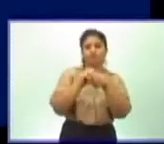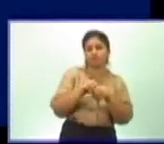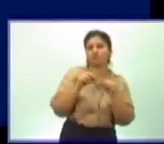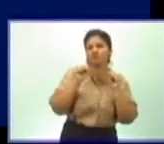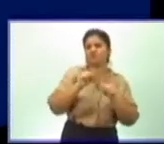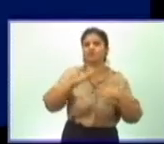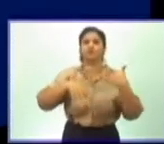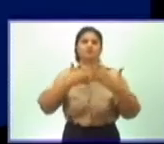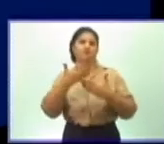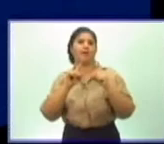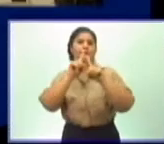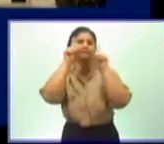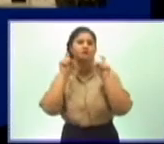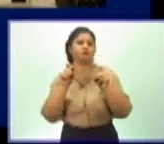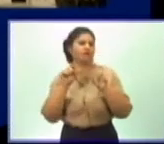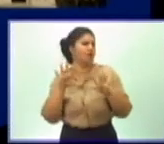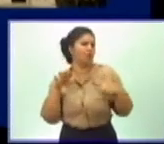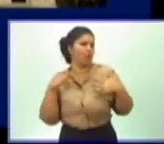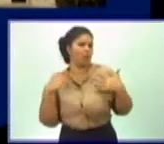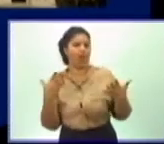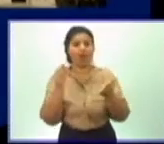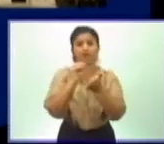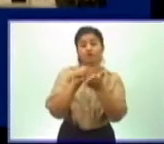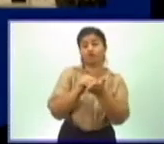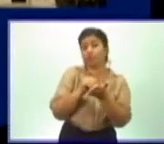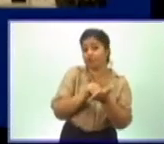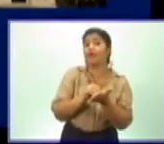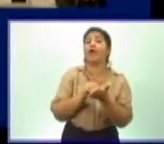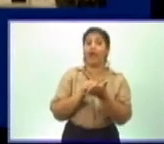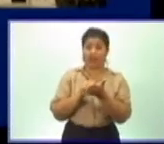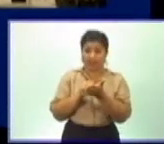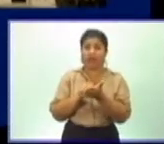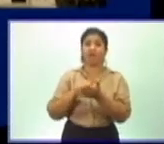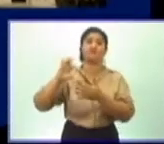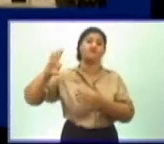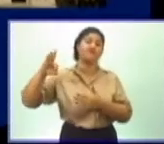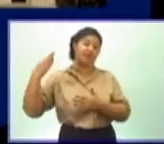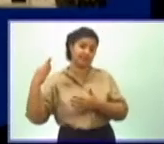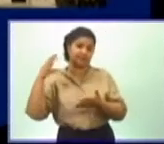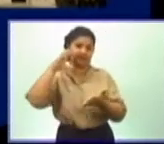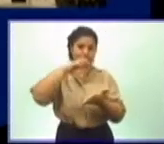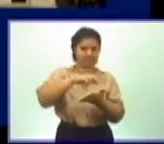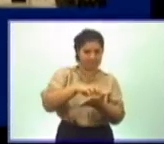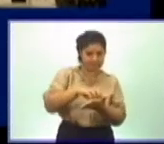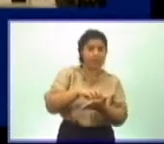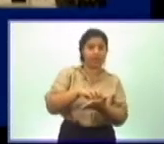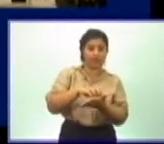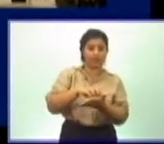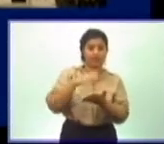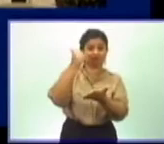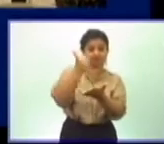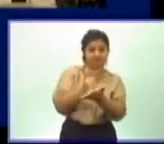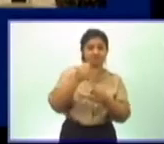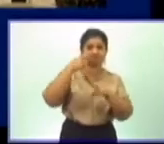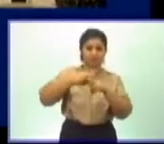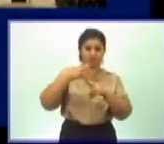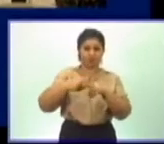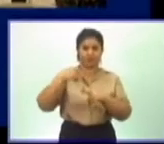es? París, específicamente la casa de Orgón.